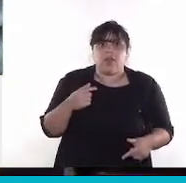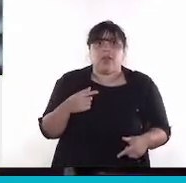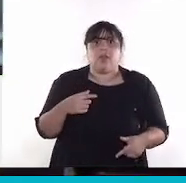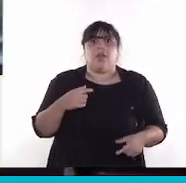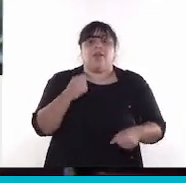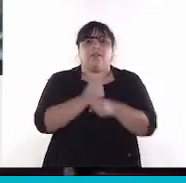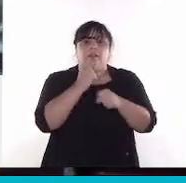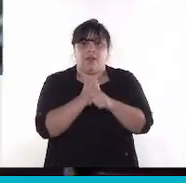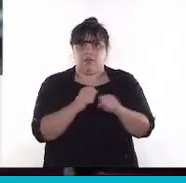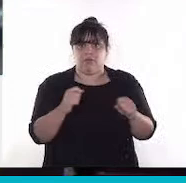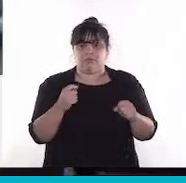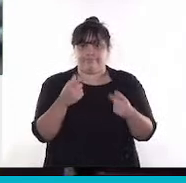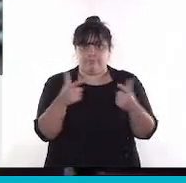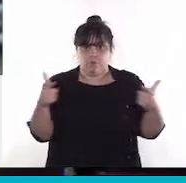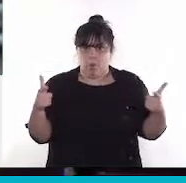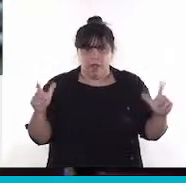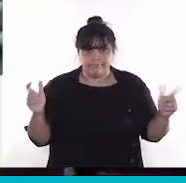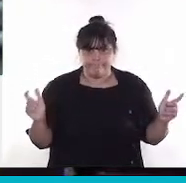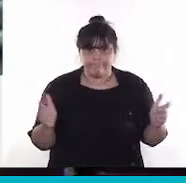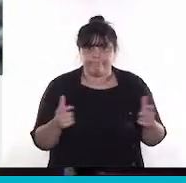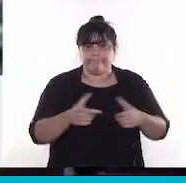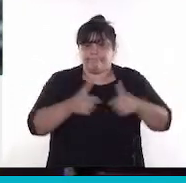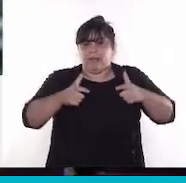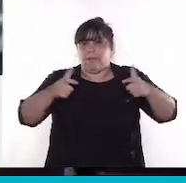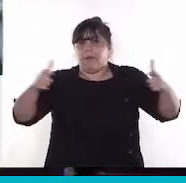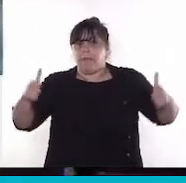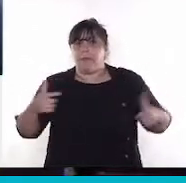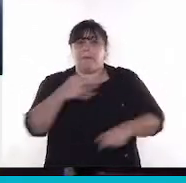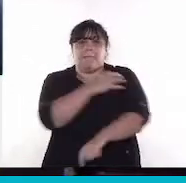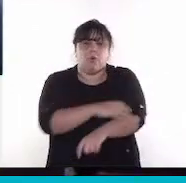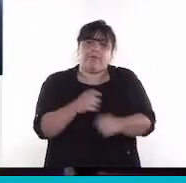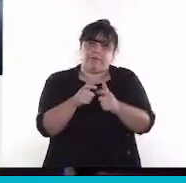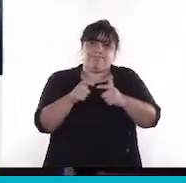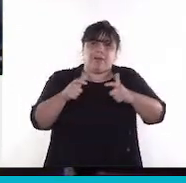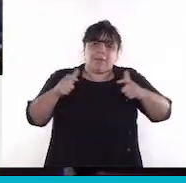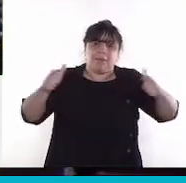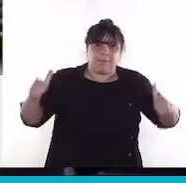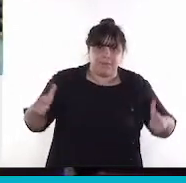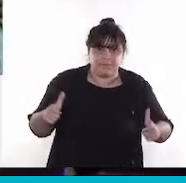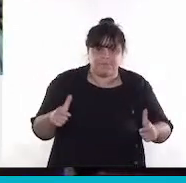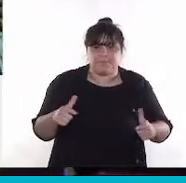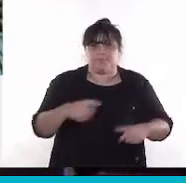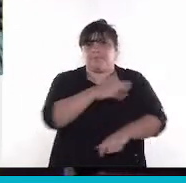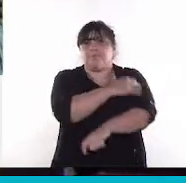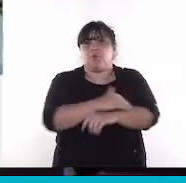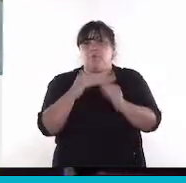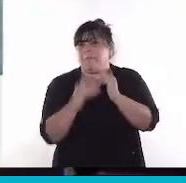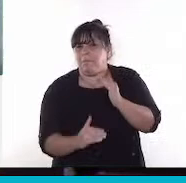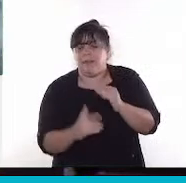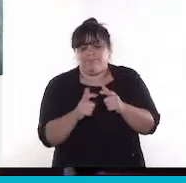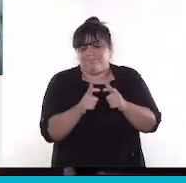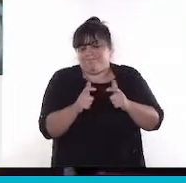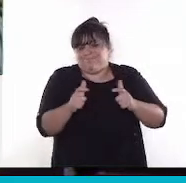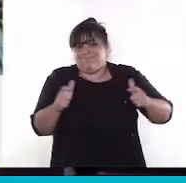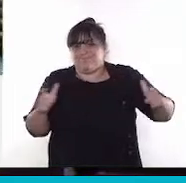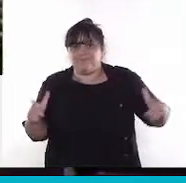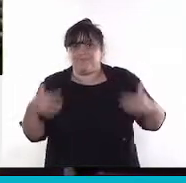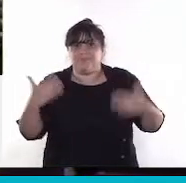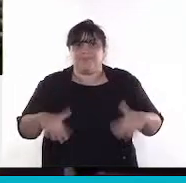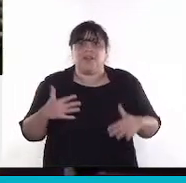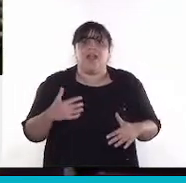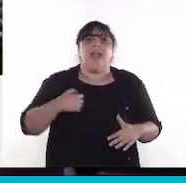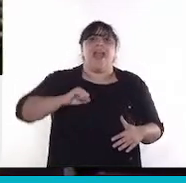desempleo, aumenta la pobreza, aumenta la marginalidad, aumenta la